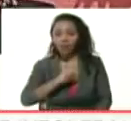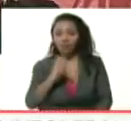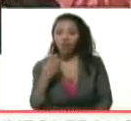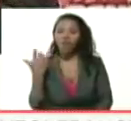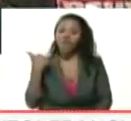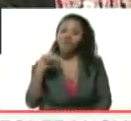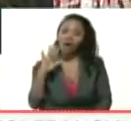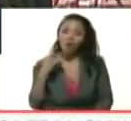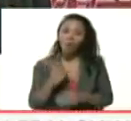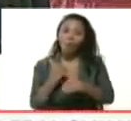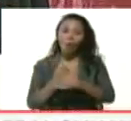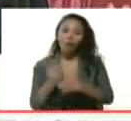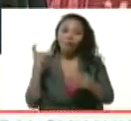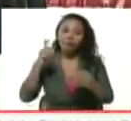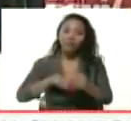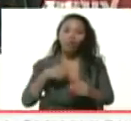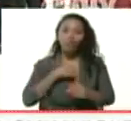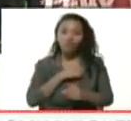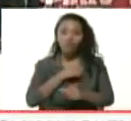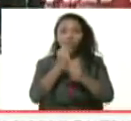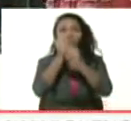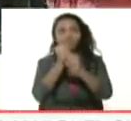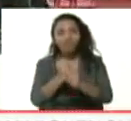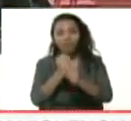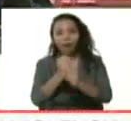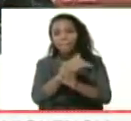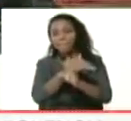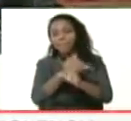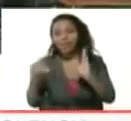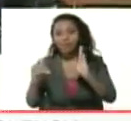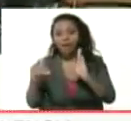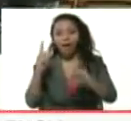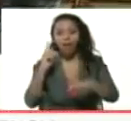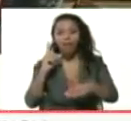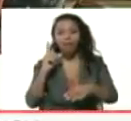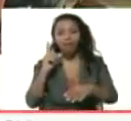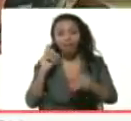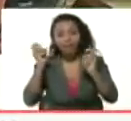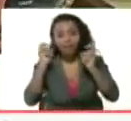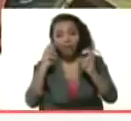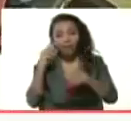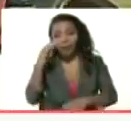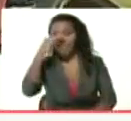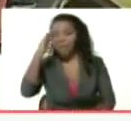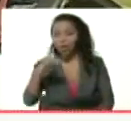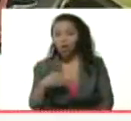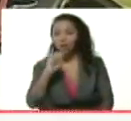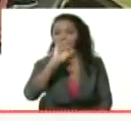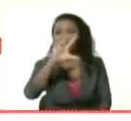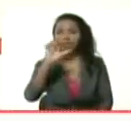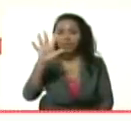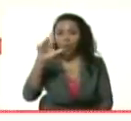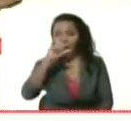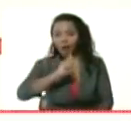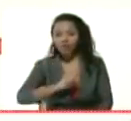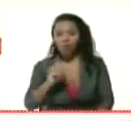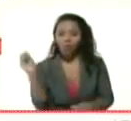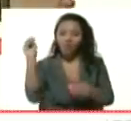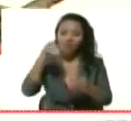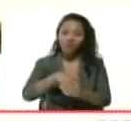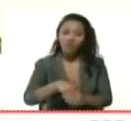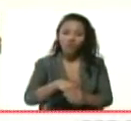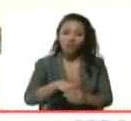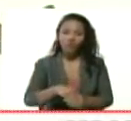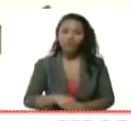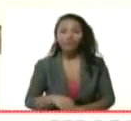incorporar. Nosotros aspiramos la mitad de la meta que tenemos, que sean menores de 35 años de incorporados al partido.